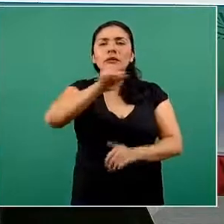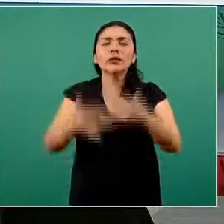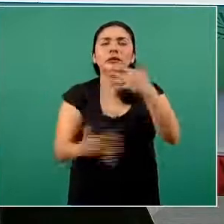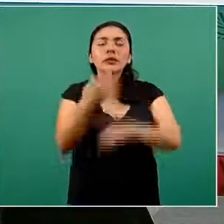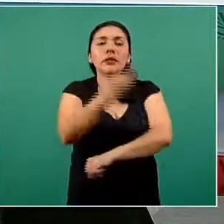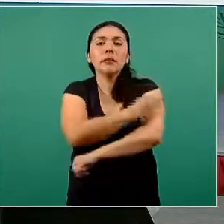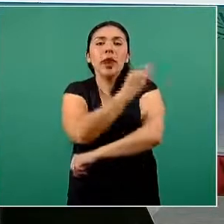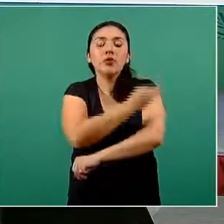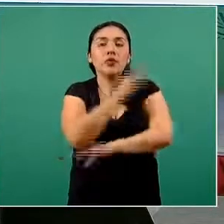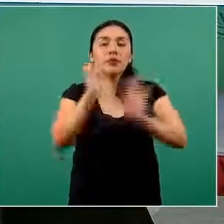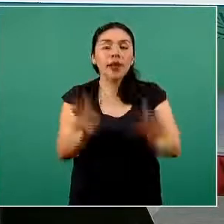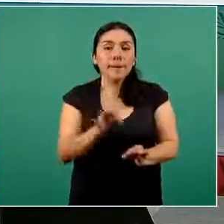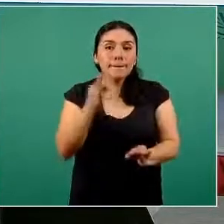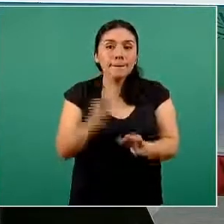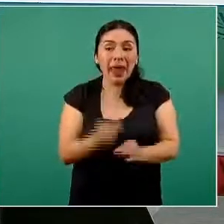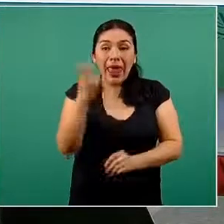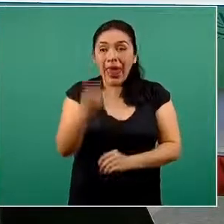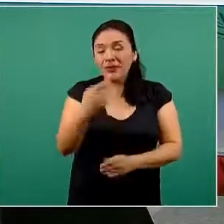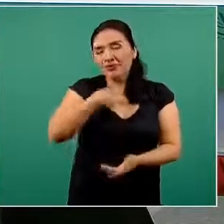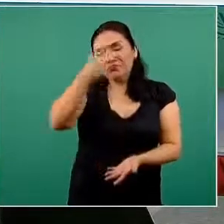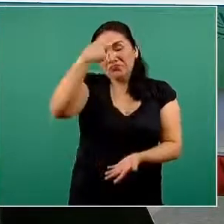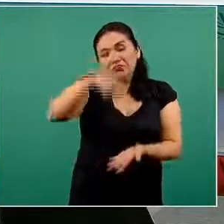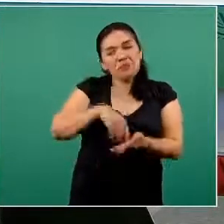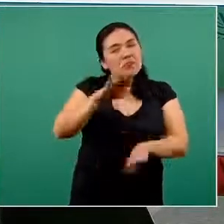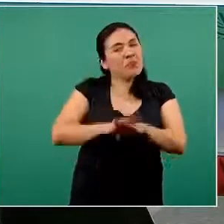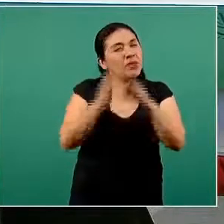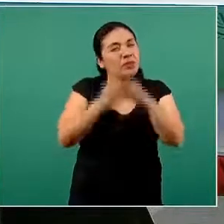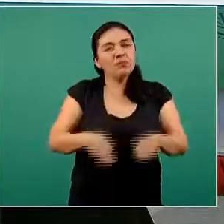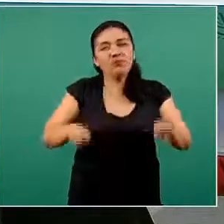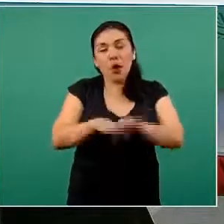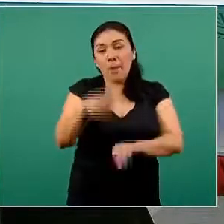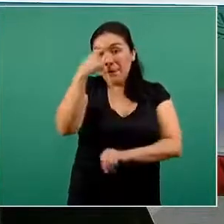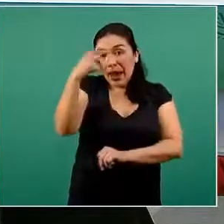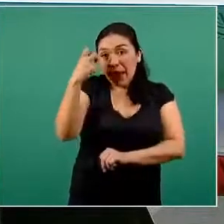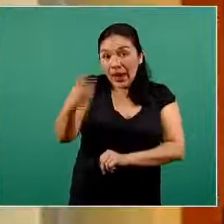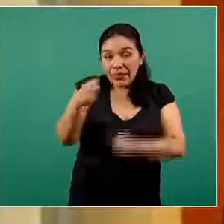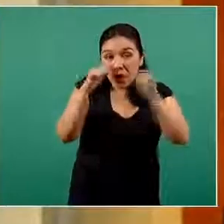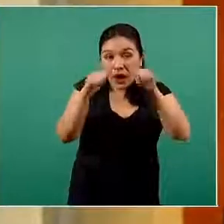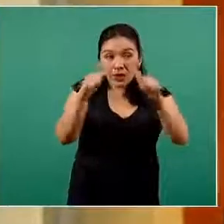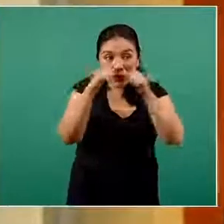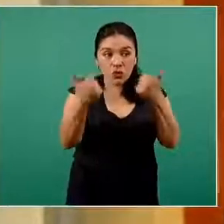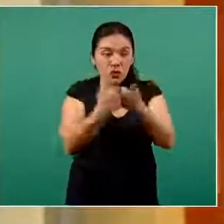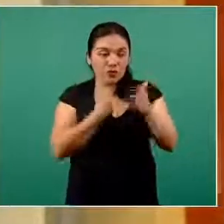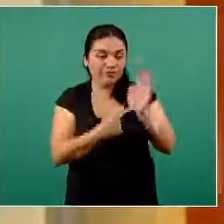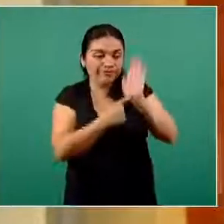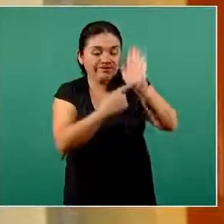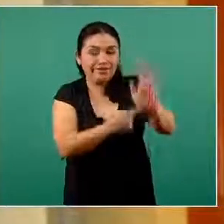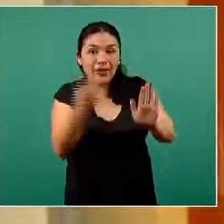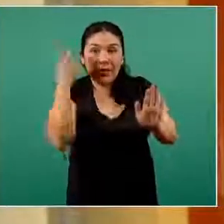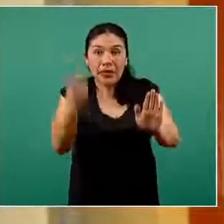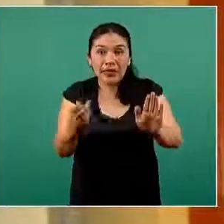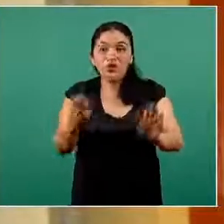108,615 vacunas. Yo creo que la parte fundamental de esto y esta presentación es